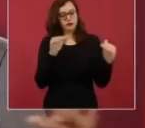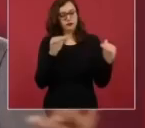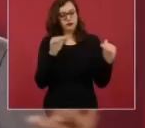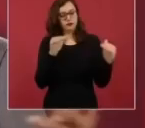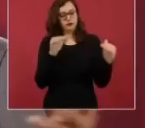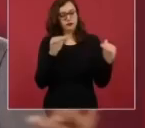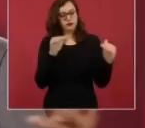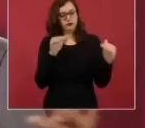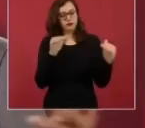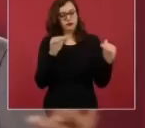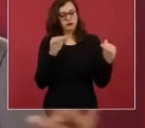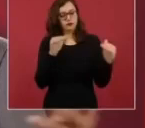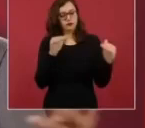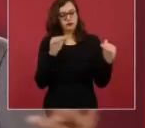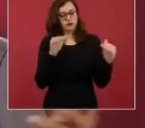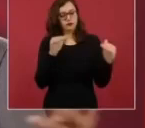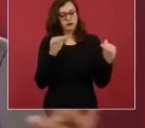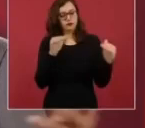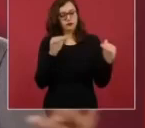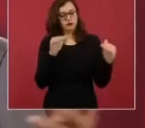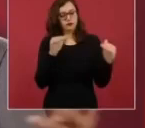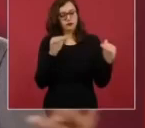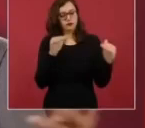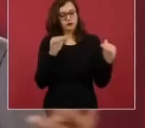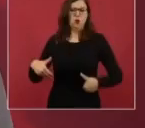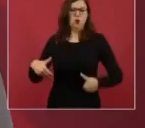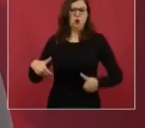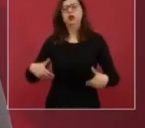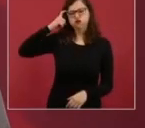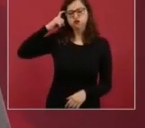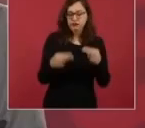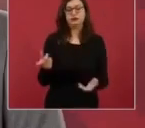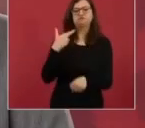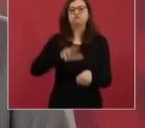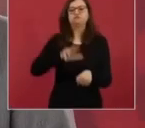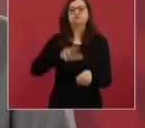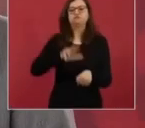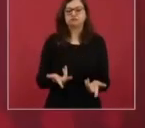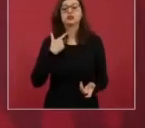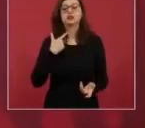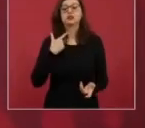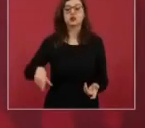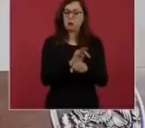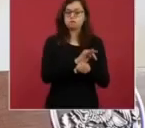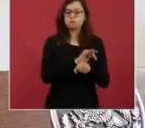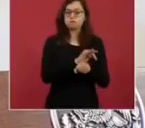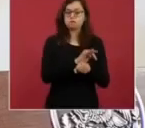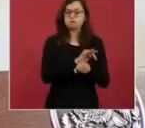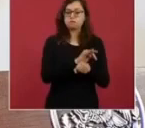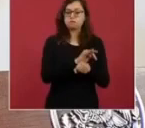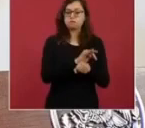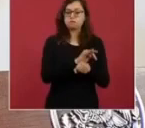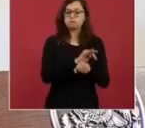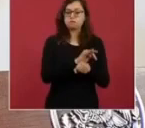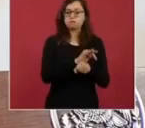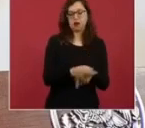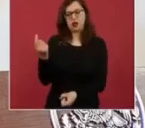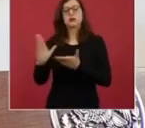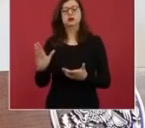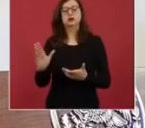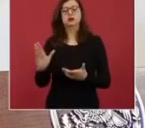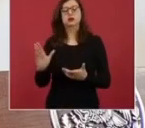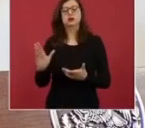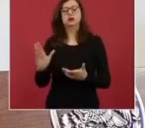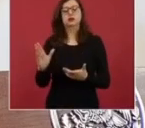con estos periodistas y hasta el mismo presidente salió a decirlo en la conferencia de prensa mañanera